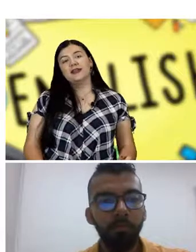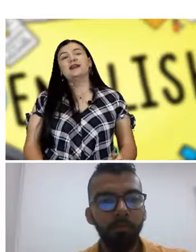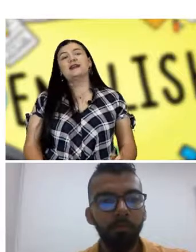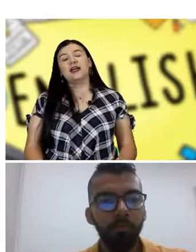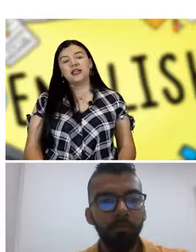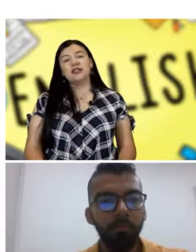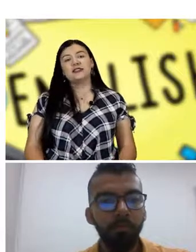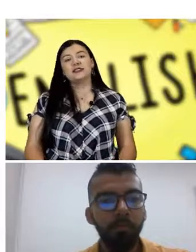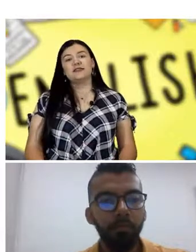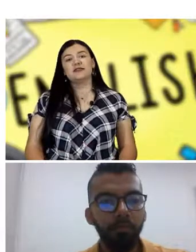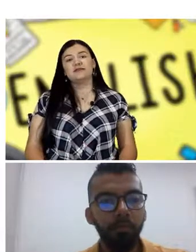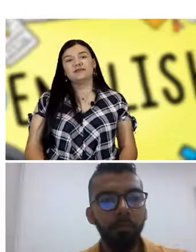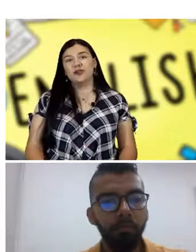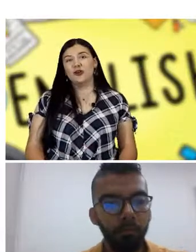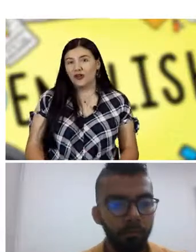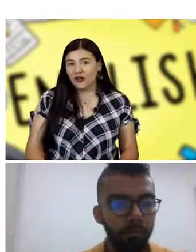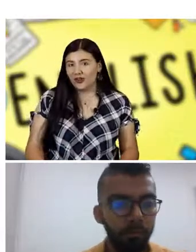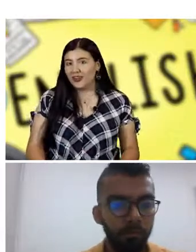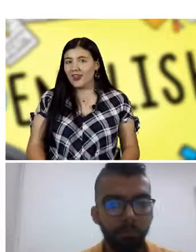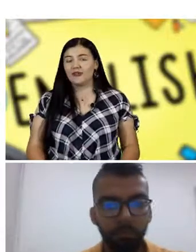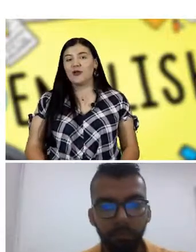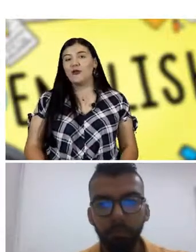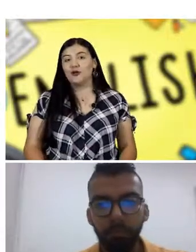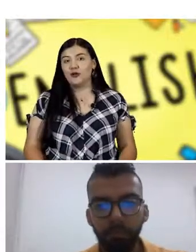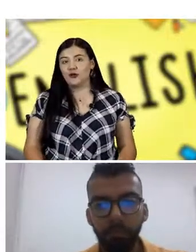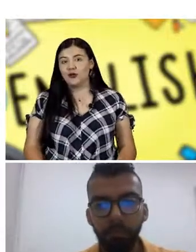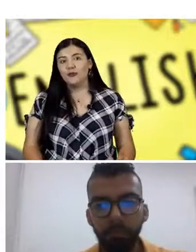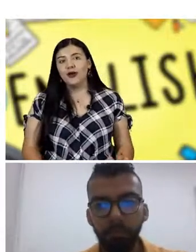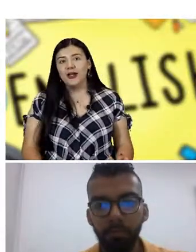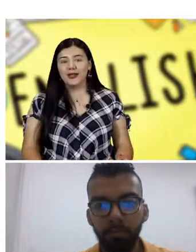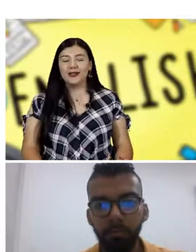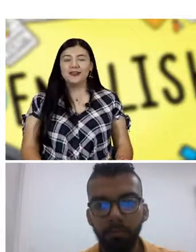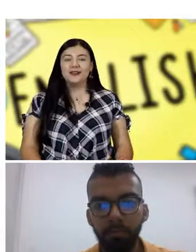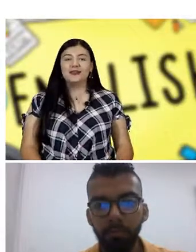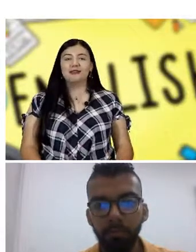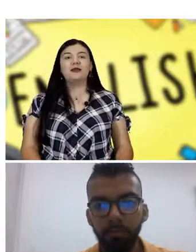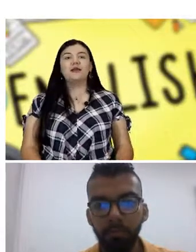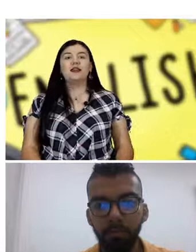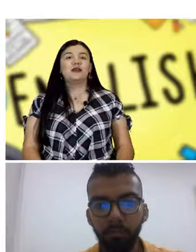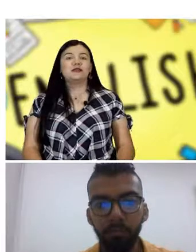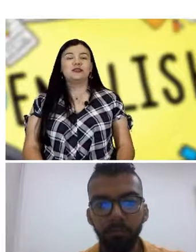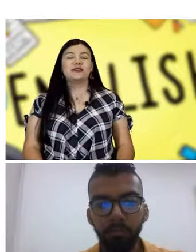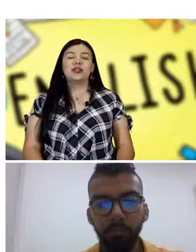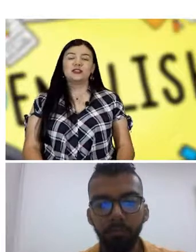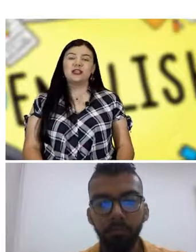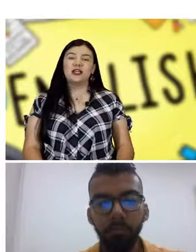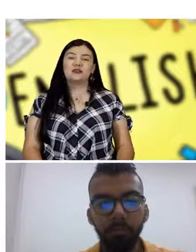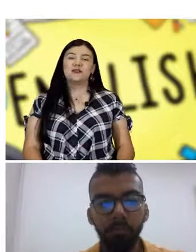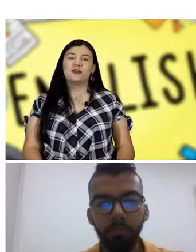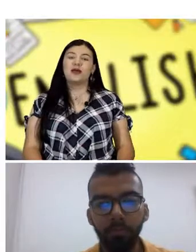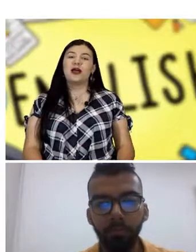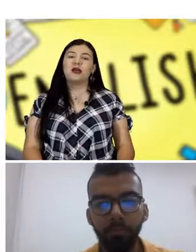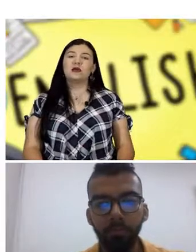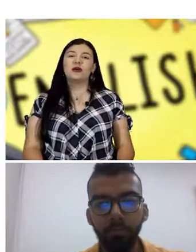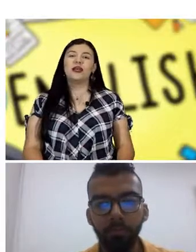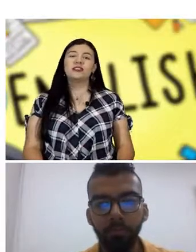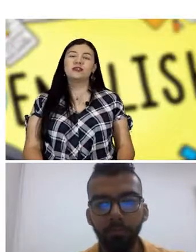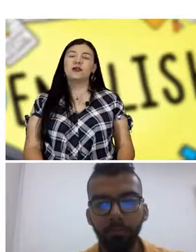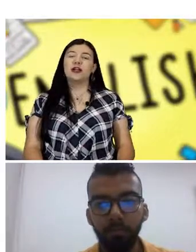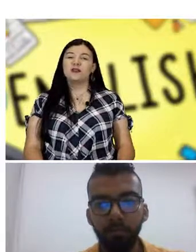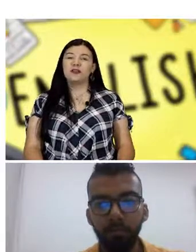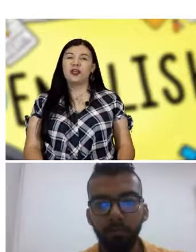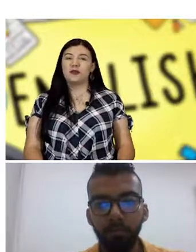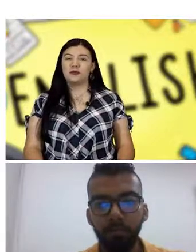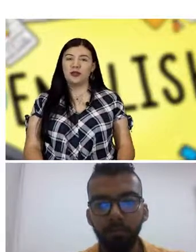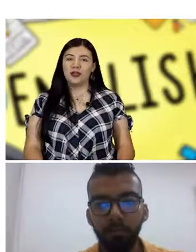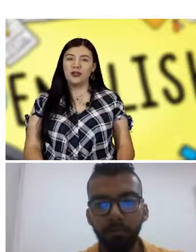Toothache. That is dolor de diente o dolor de muela. Okay, Mario? So that is the answer for Mario. What else do